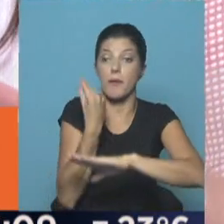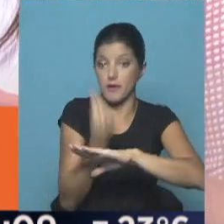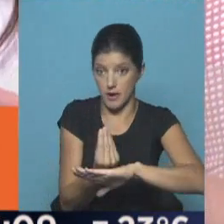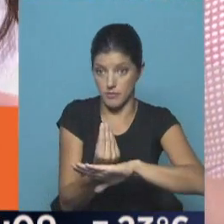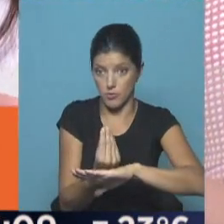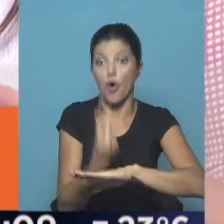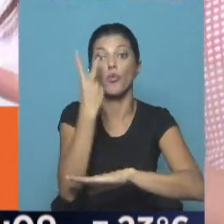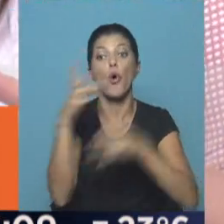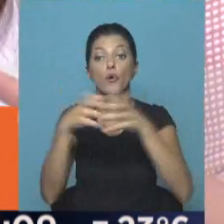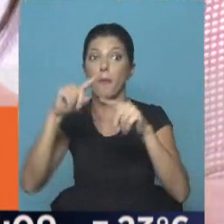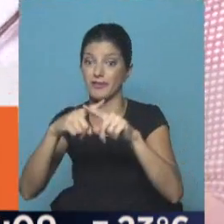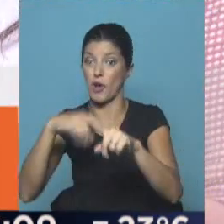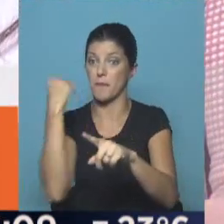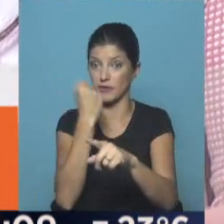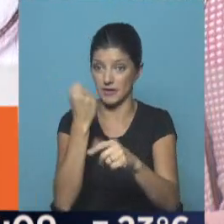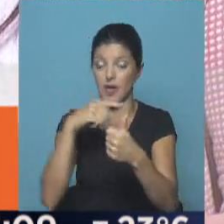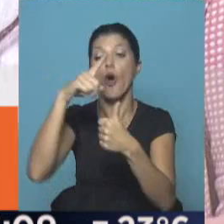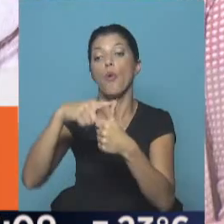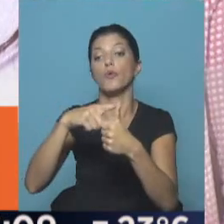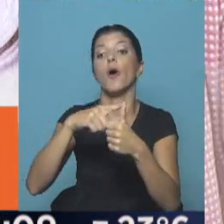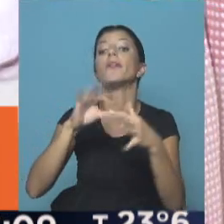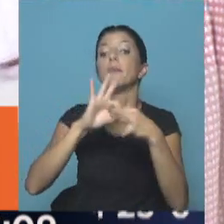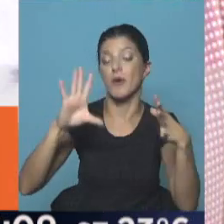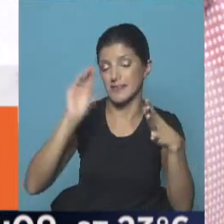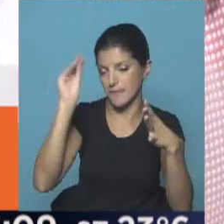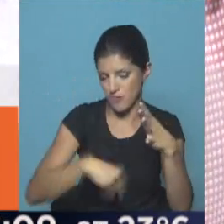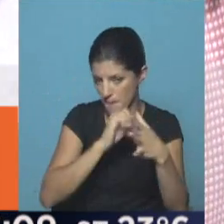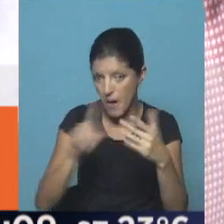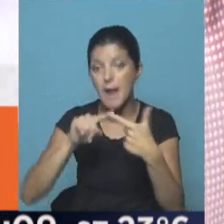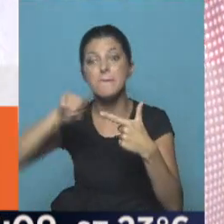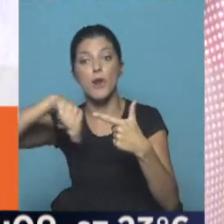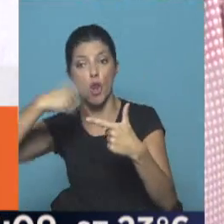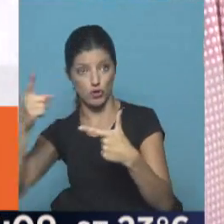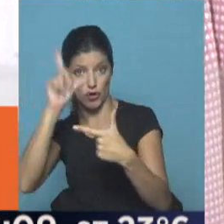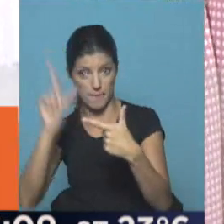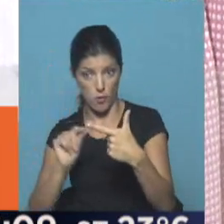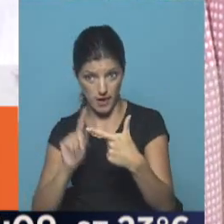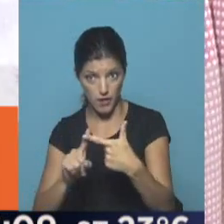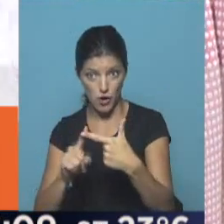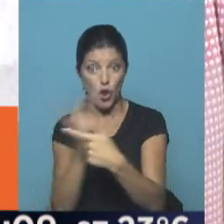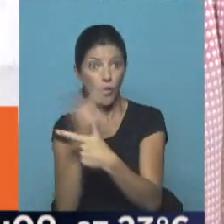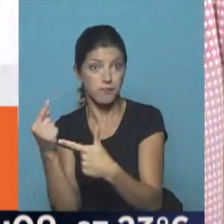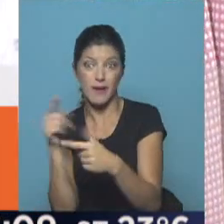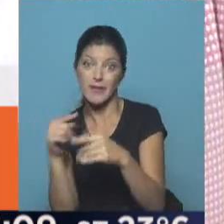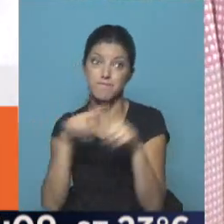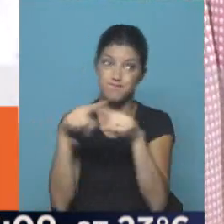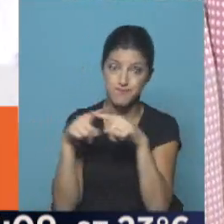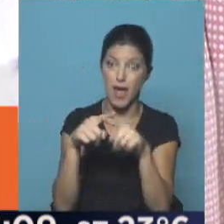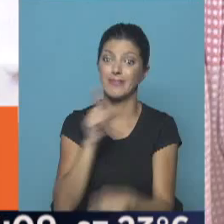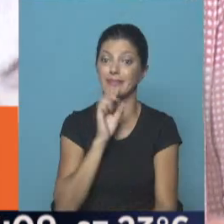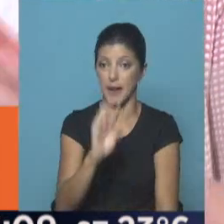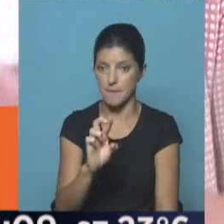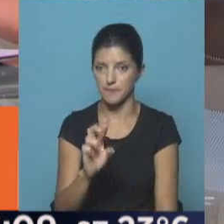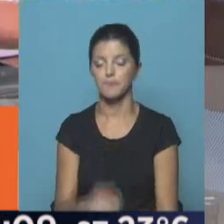dos partidos muy grandes, uno golpeado, el demócrata, pero uno en el poder que es el republicano. Veremos cómo sigue ahora. Seguramente